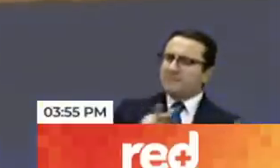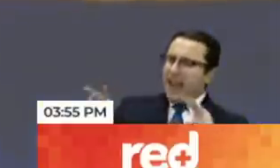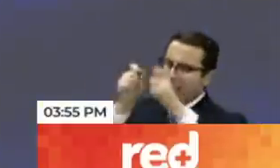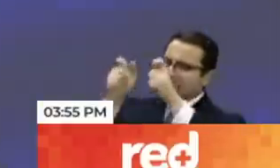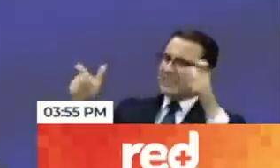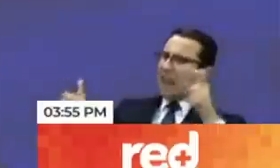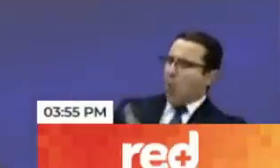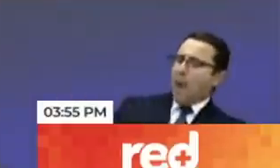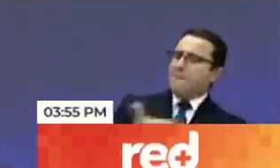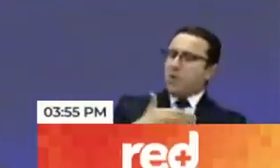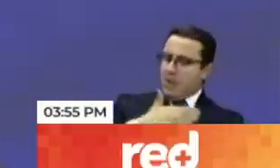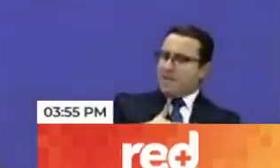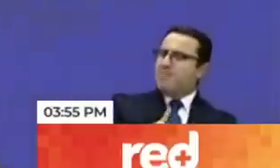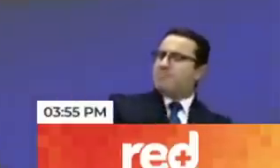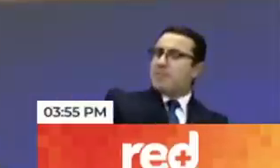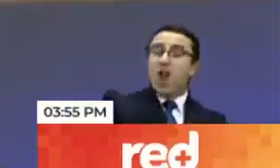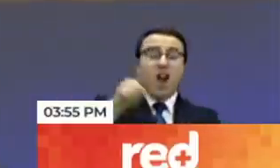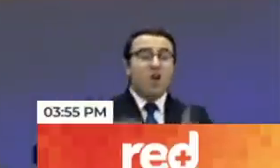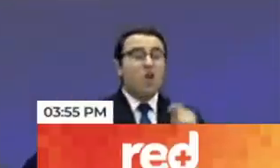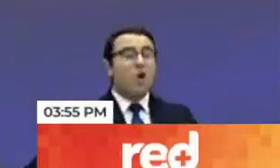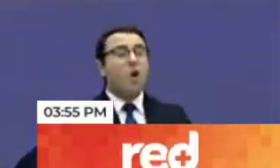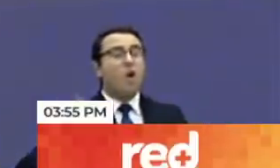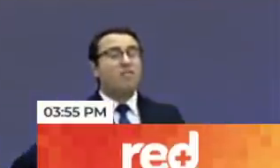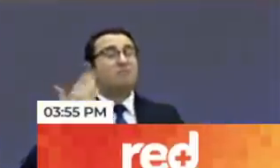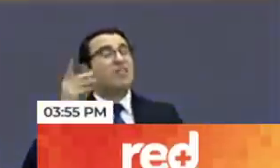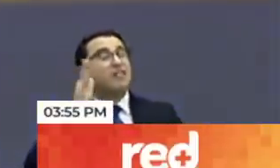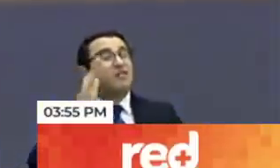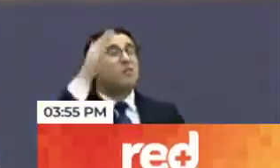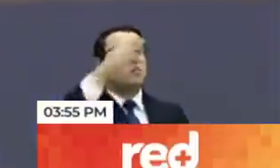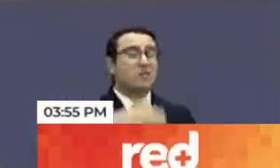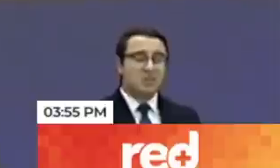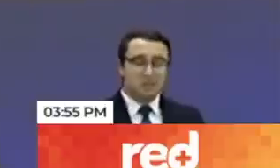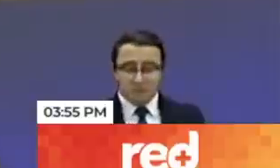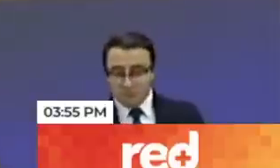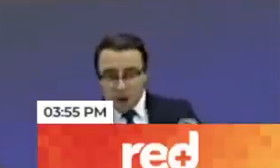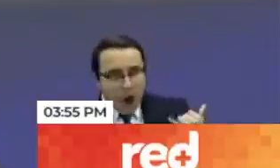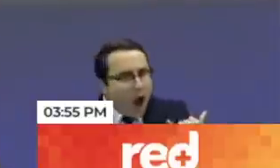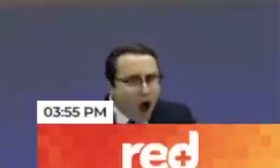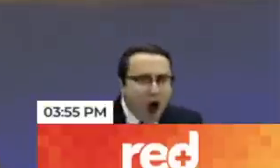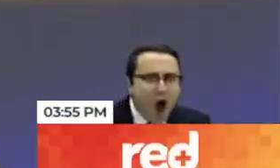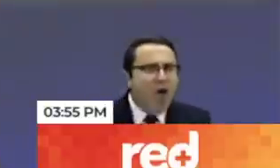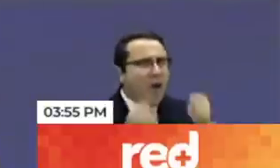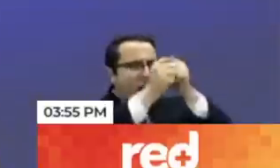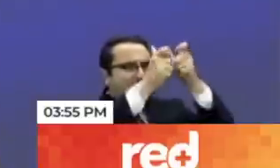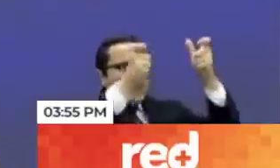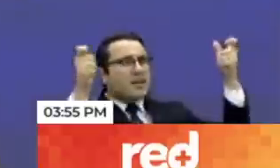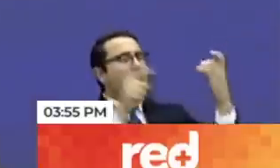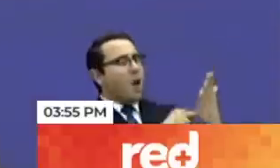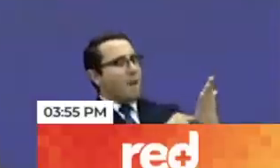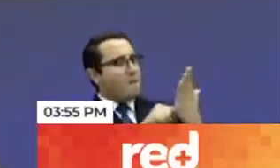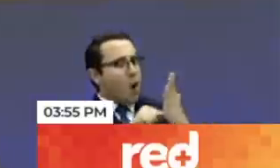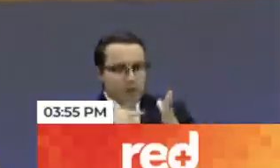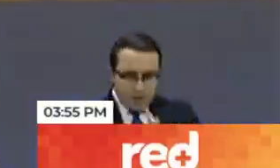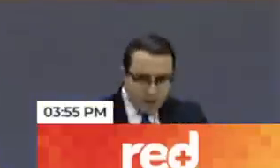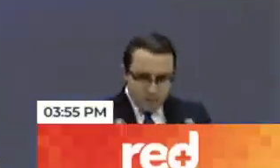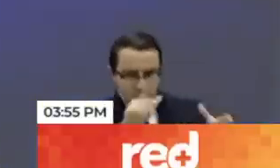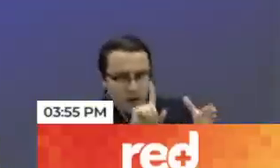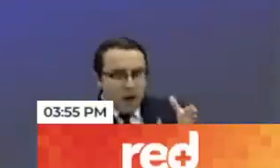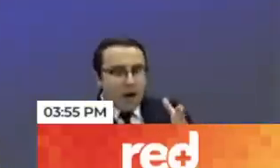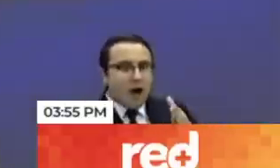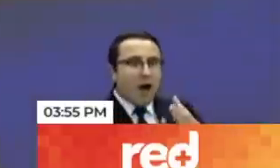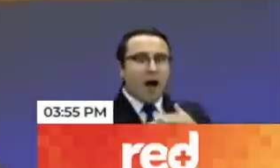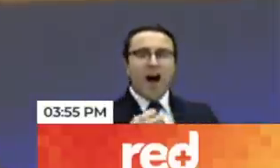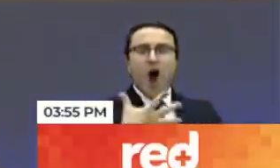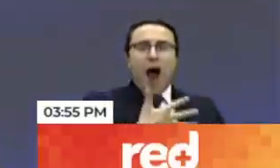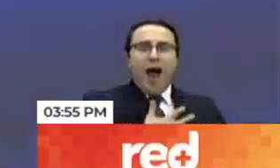los jóvenes que no veían ningún futuro encuentren un Estado que les abra el camino de las oportunidades, que vuelva a renacer